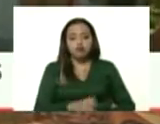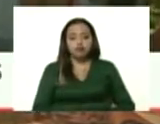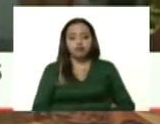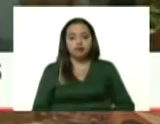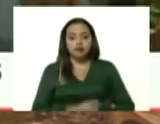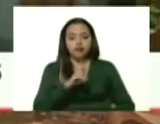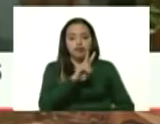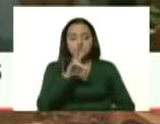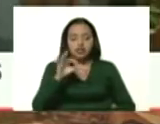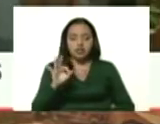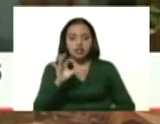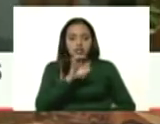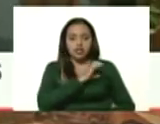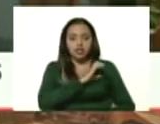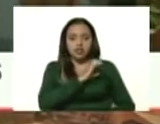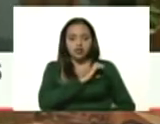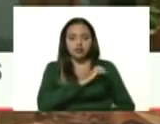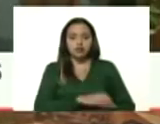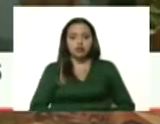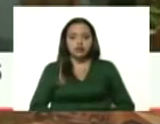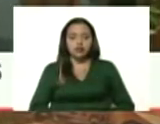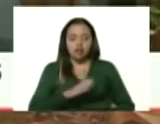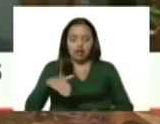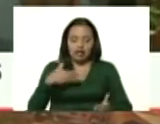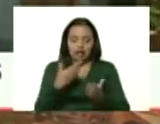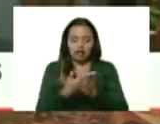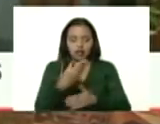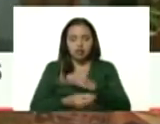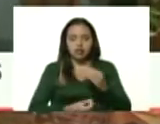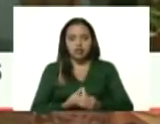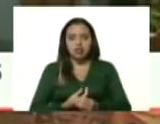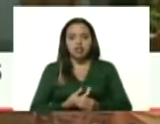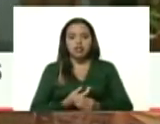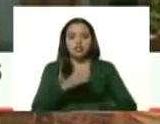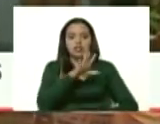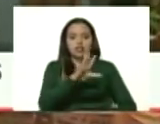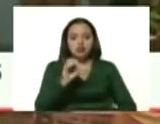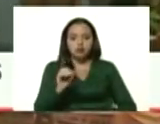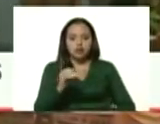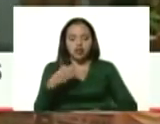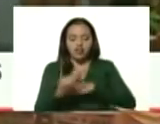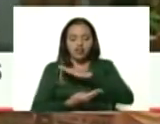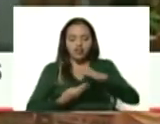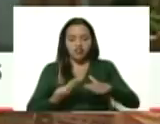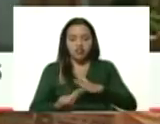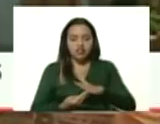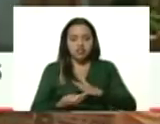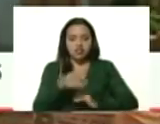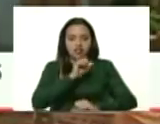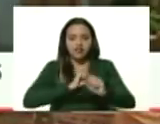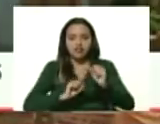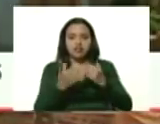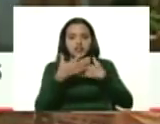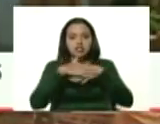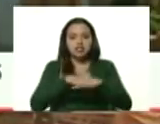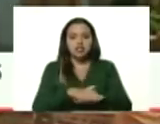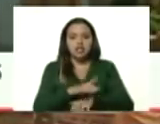el 23 de enero hasta el momento se han conformado 50 bases populares de defensa integral